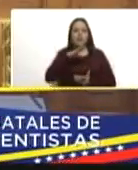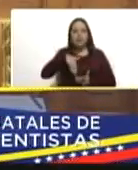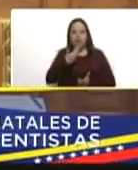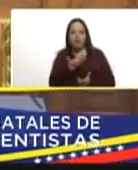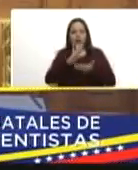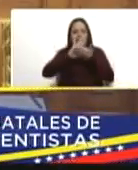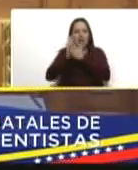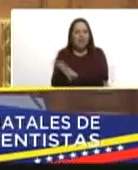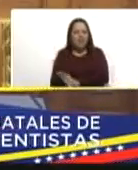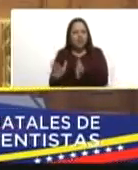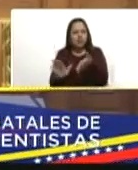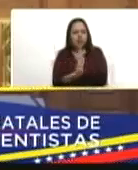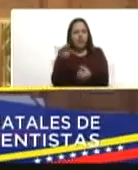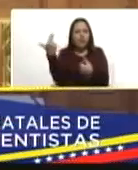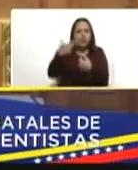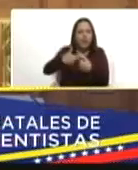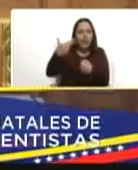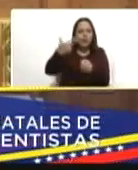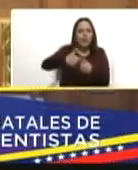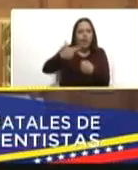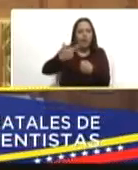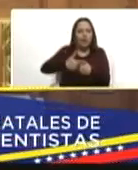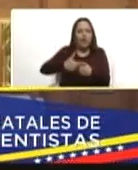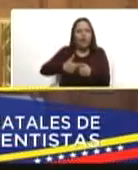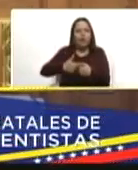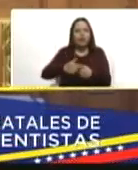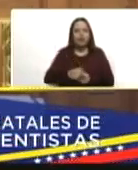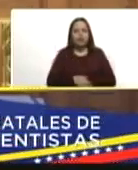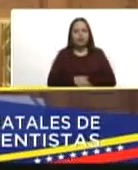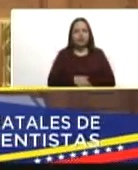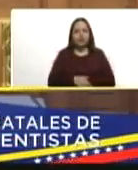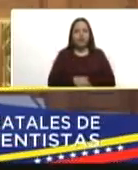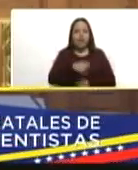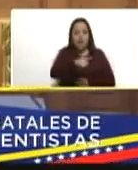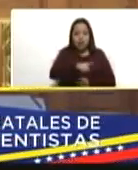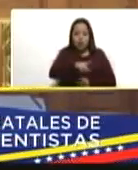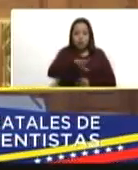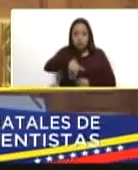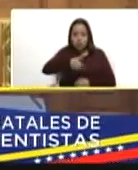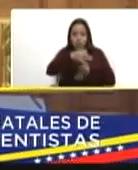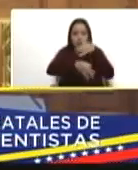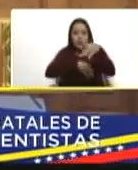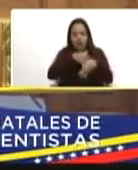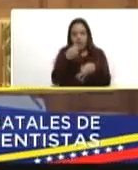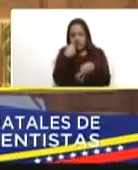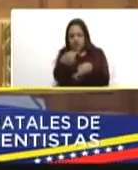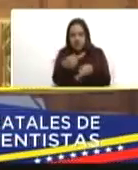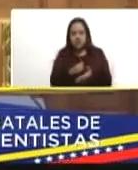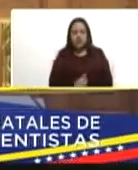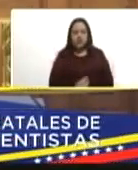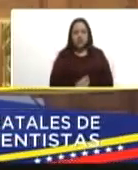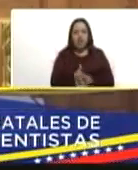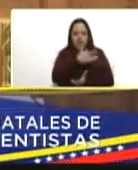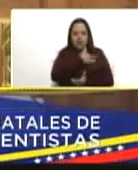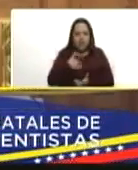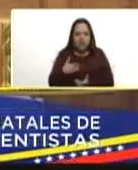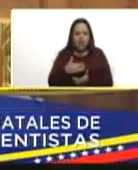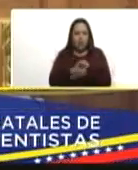el el rentismo esto pudiera yo decir queridos